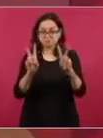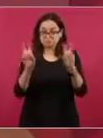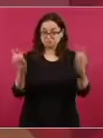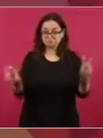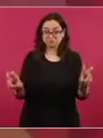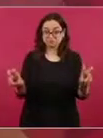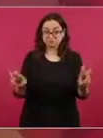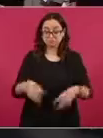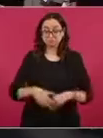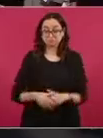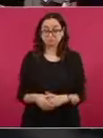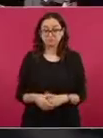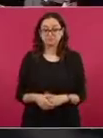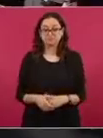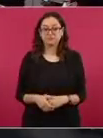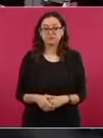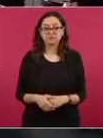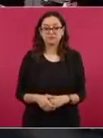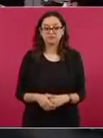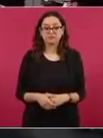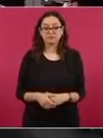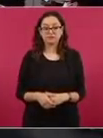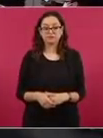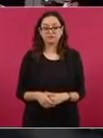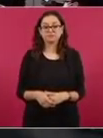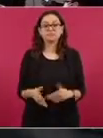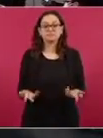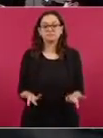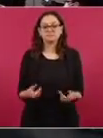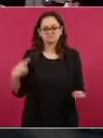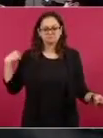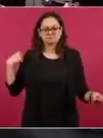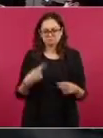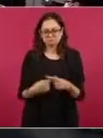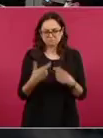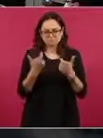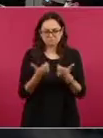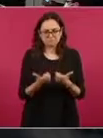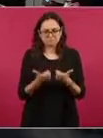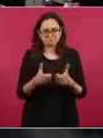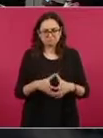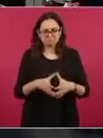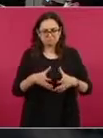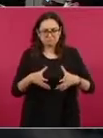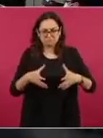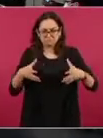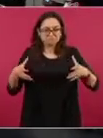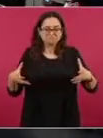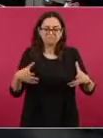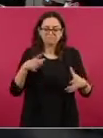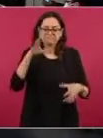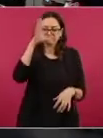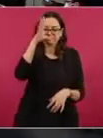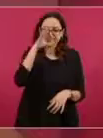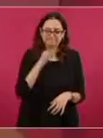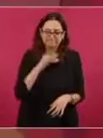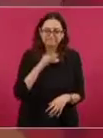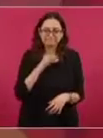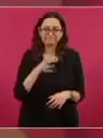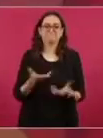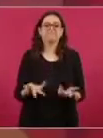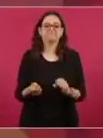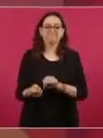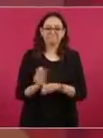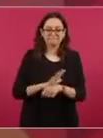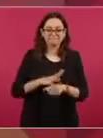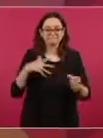de que aún sin crecimiento económico, porque se nos cayó la economía con la